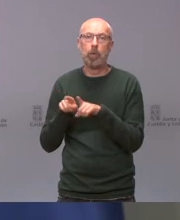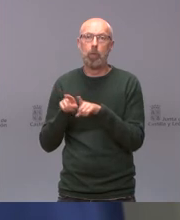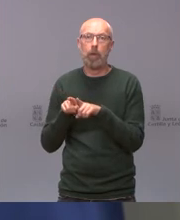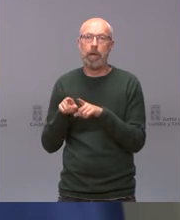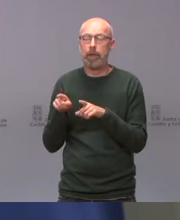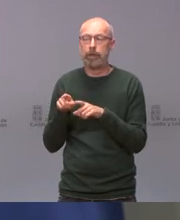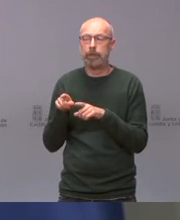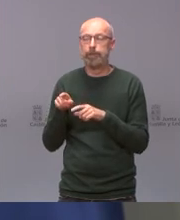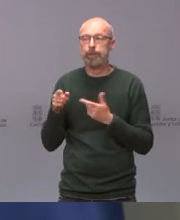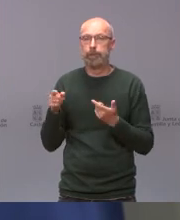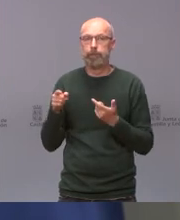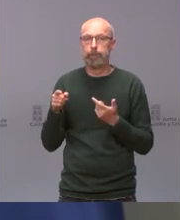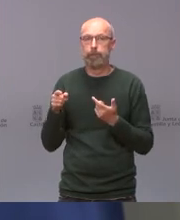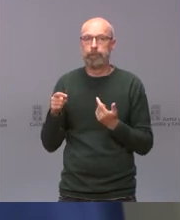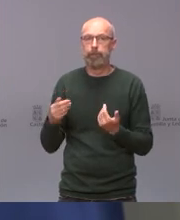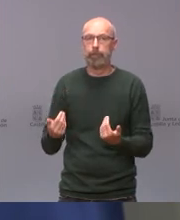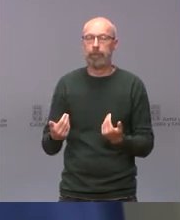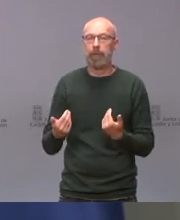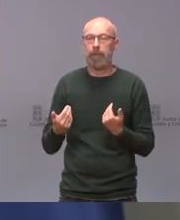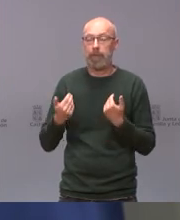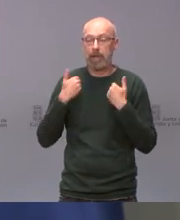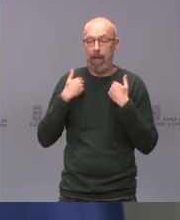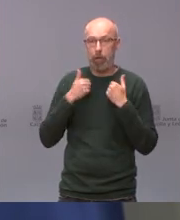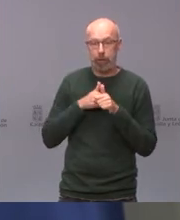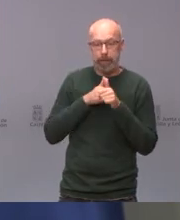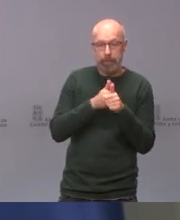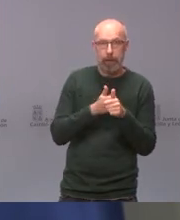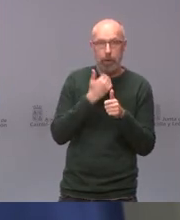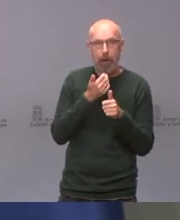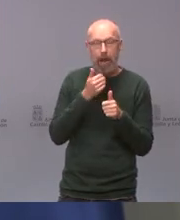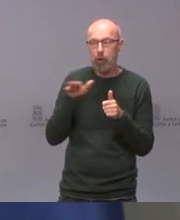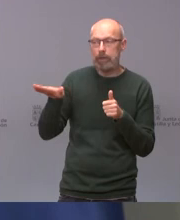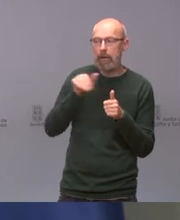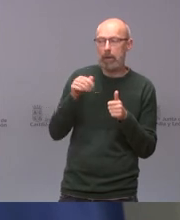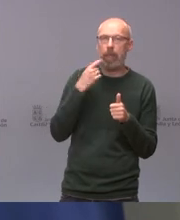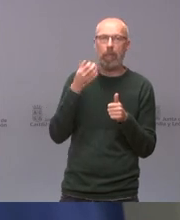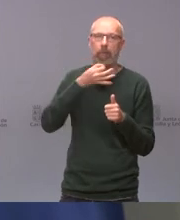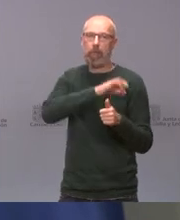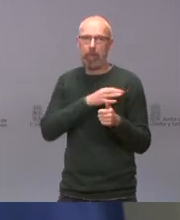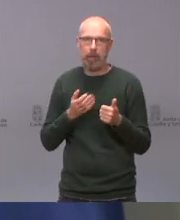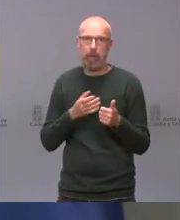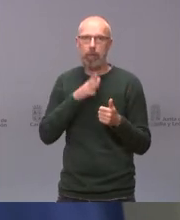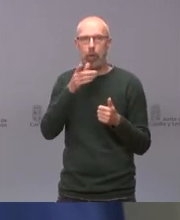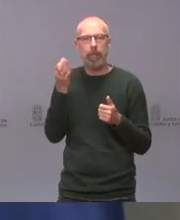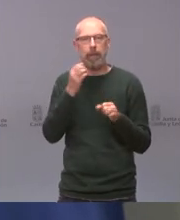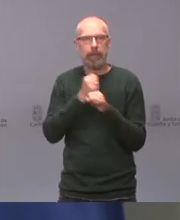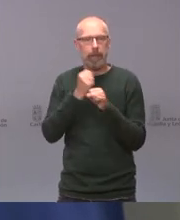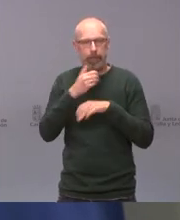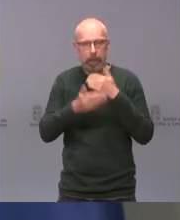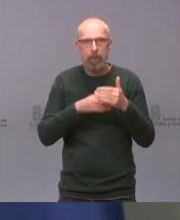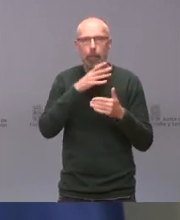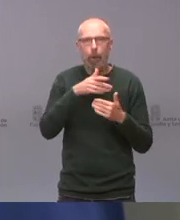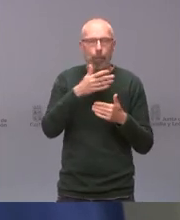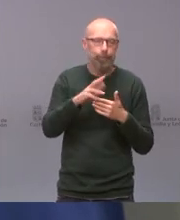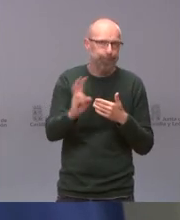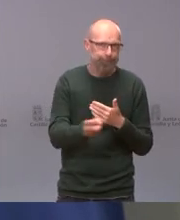los encargados de la trazabilidad porque quiere seguir trabajando, porque donde hay muchísimos polígonos industriales esto nos pasa, ¿no? Que decir